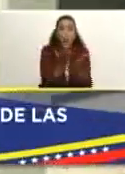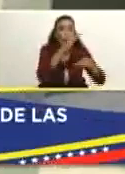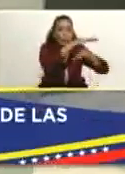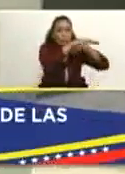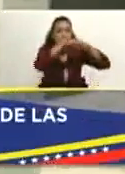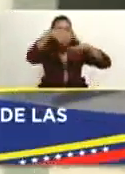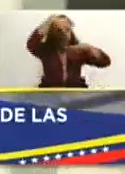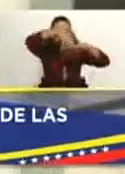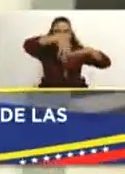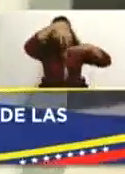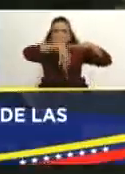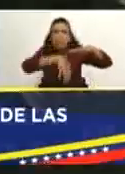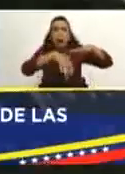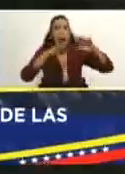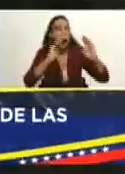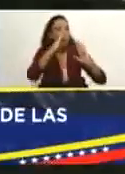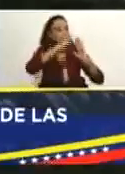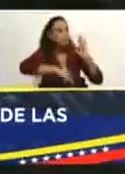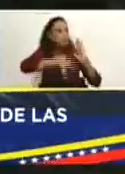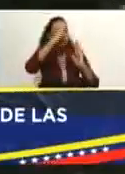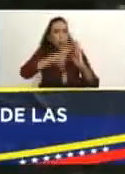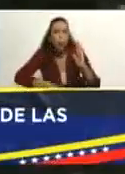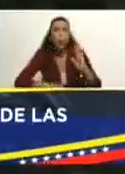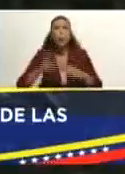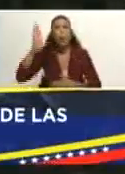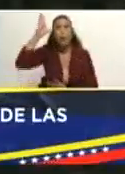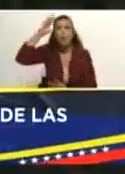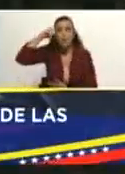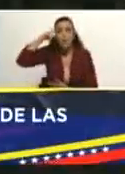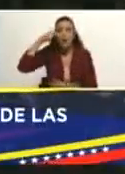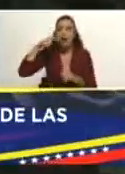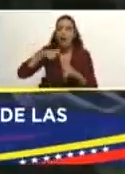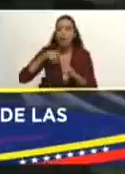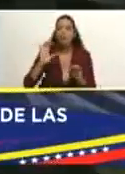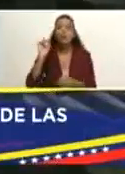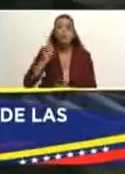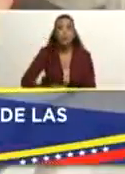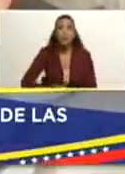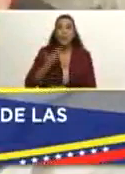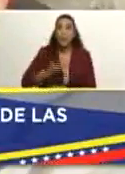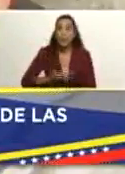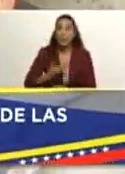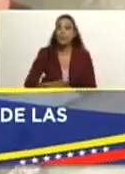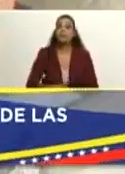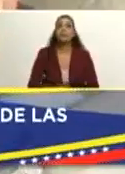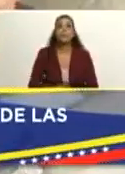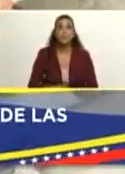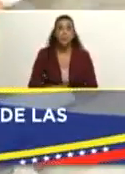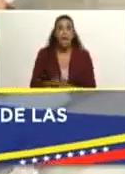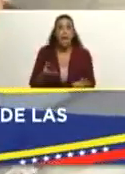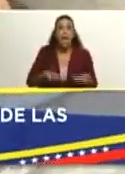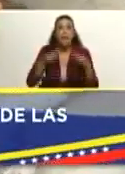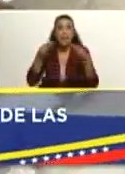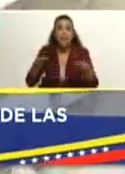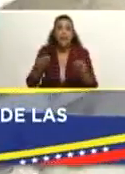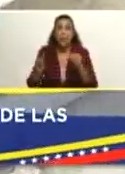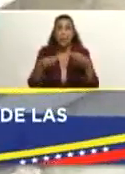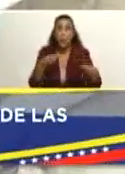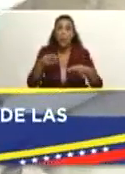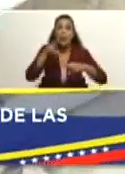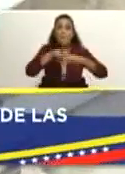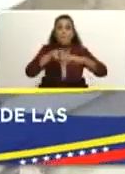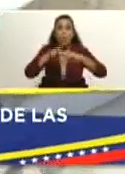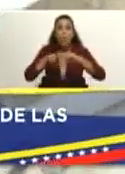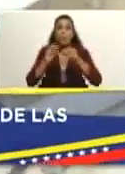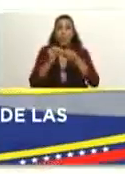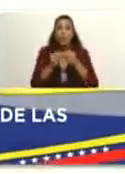pintura general, el friso, la reparación de los sanitarios, los baños, presidente, que es muy importante, la entrega de dotación en pupitre. Ya